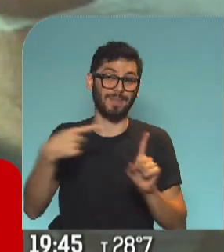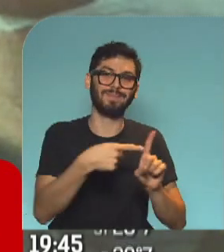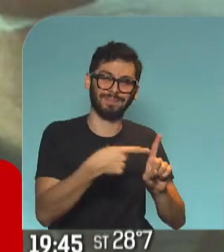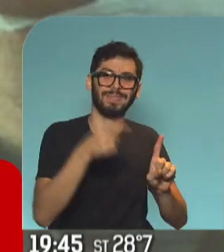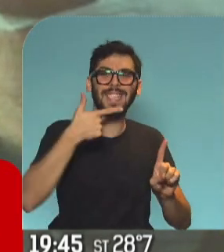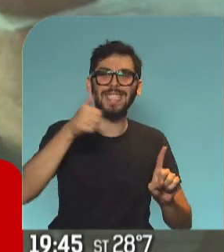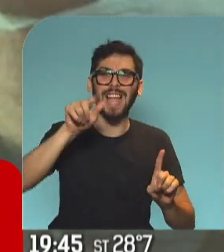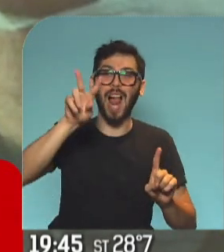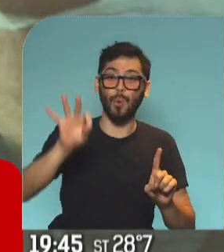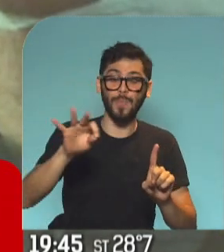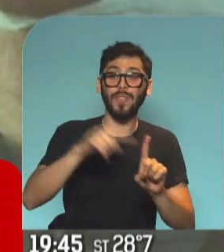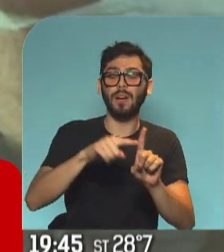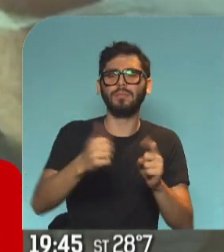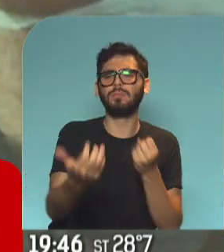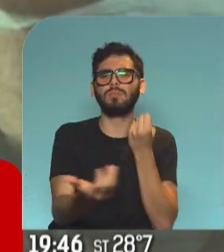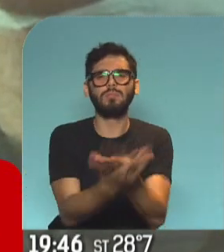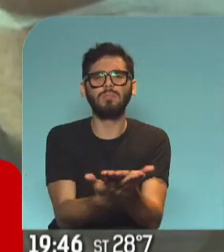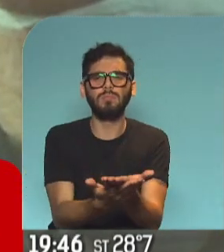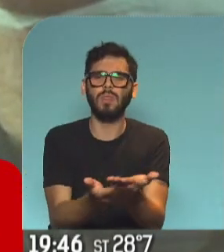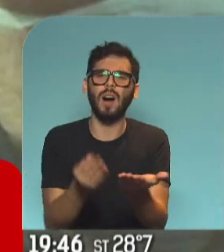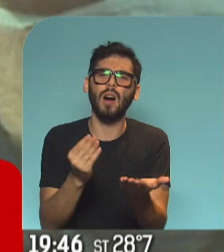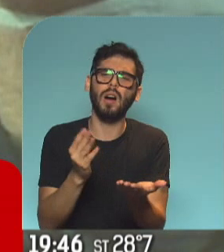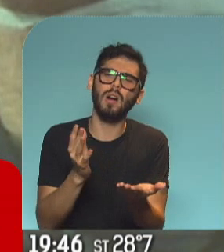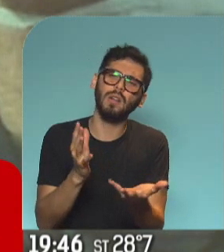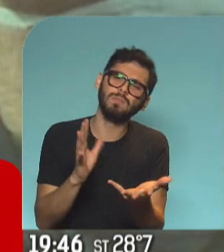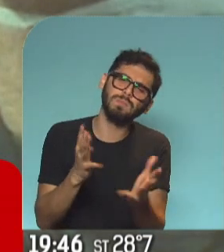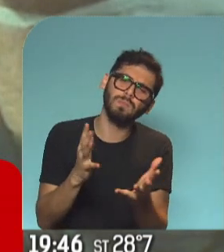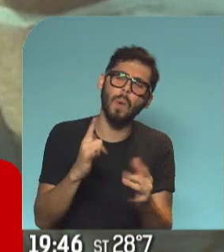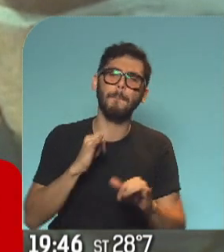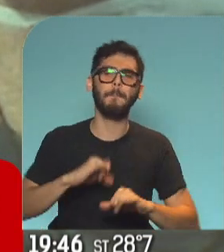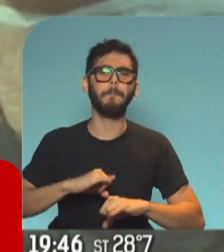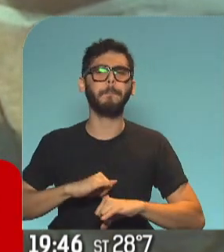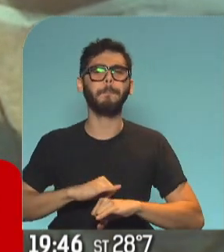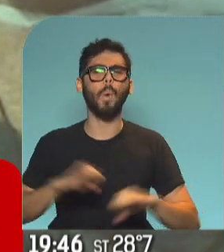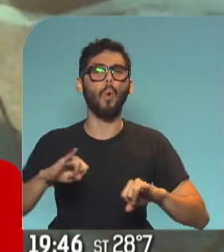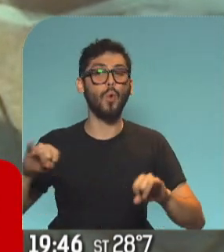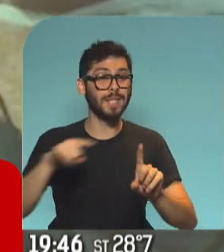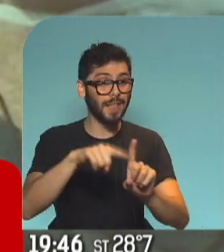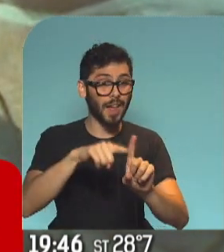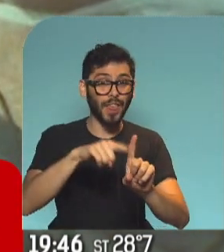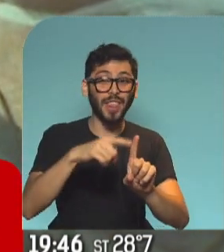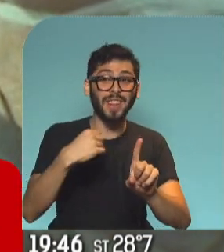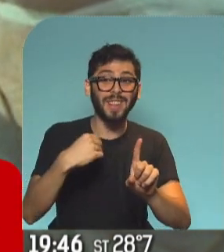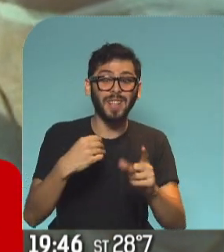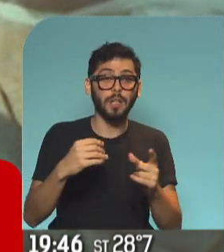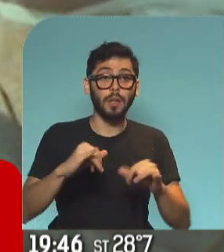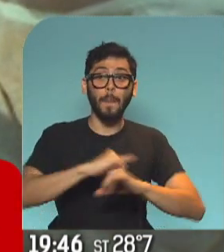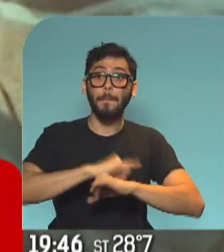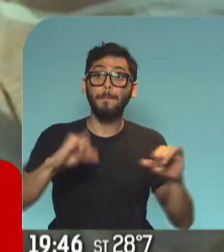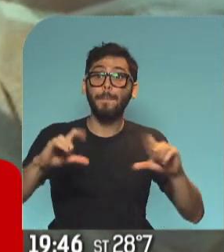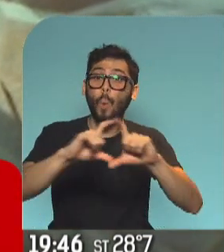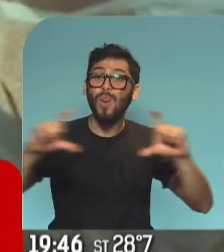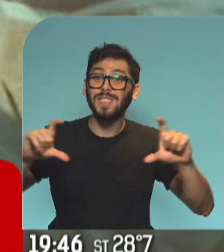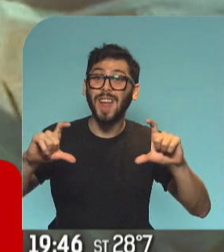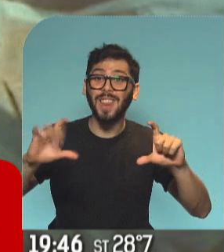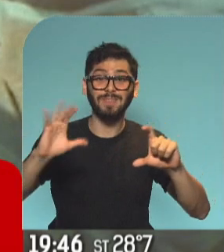serie de, ¿cómo llamarlo?, de publicidades de las empresas de medicina prepaga y los sanatorios diciéndole a sus afiliados, sí, vengan